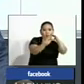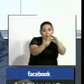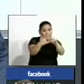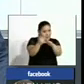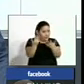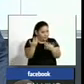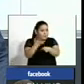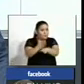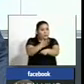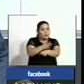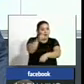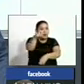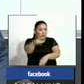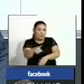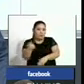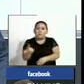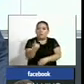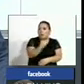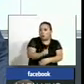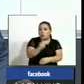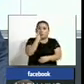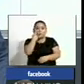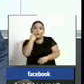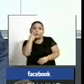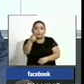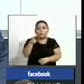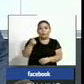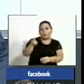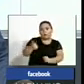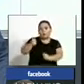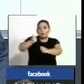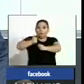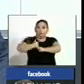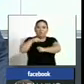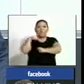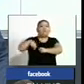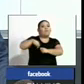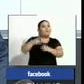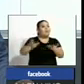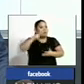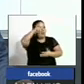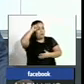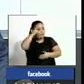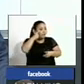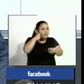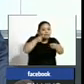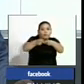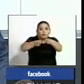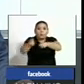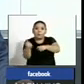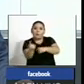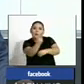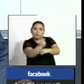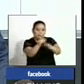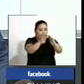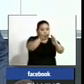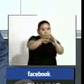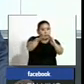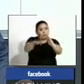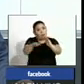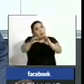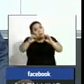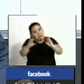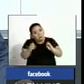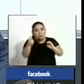Les comentamos que los elementos de seguridad están siendo los encargados de verificar que la población cumpla con la cuarentena domiciliar, así como verificar que los